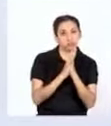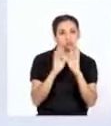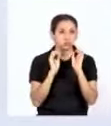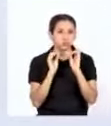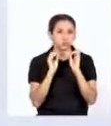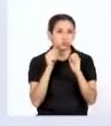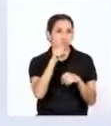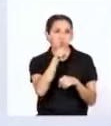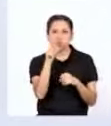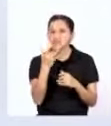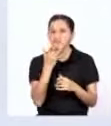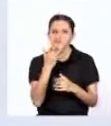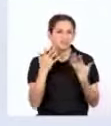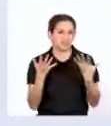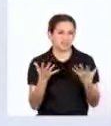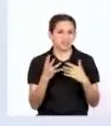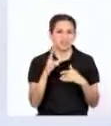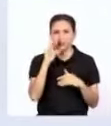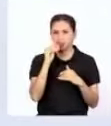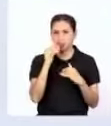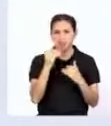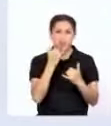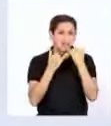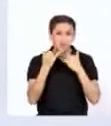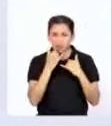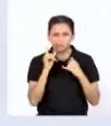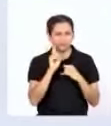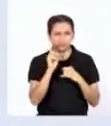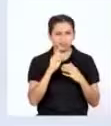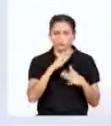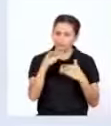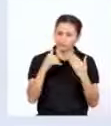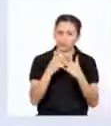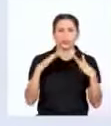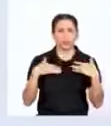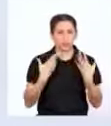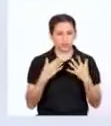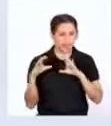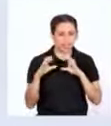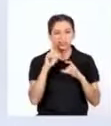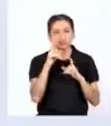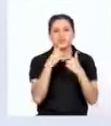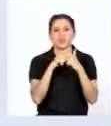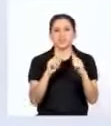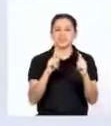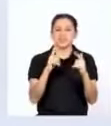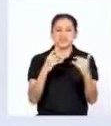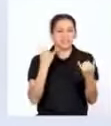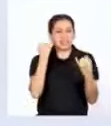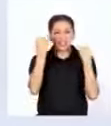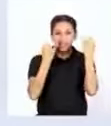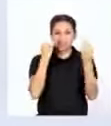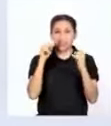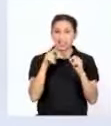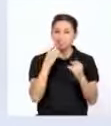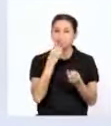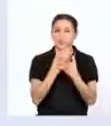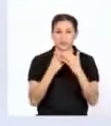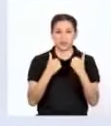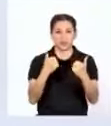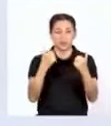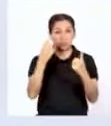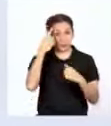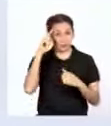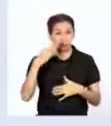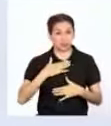aplauso o lo que ustedes prefieran. No hay versión errada. Todos podemos hacerlo a nuestro propio estilo y eso está